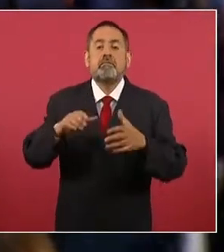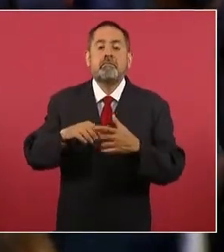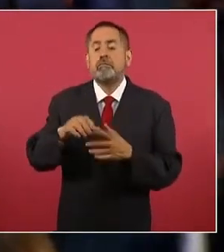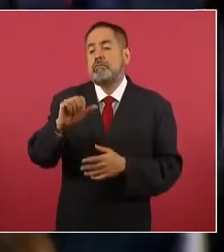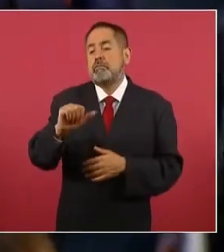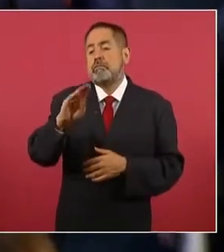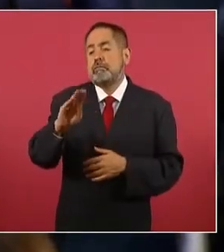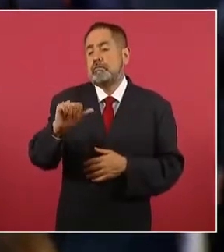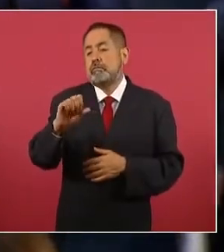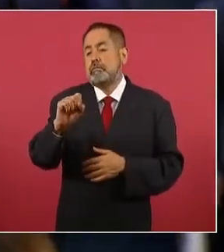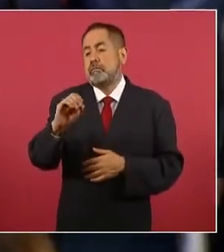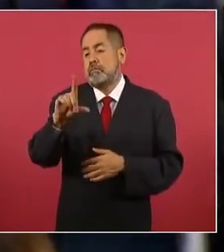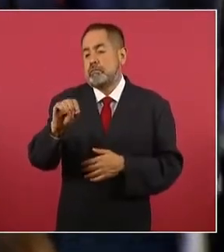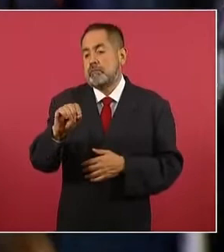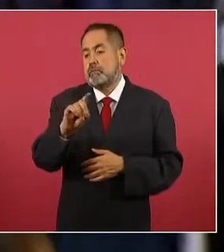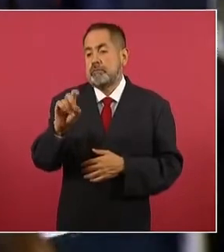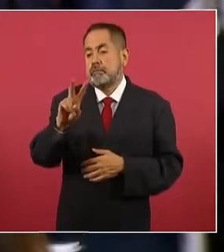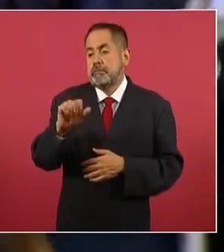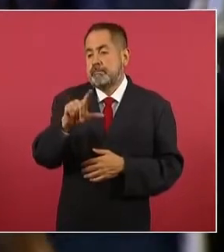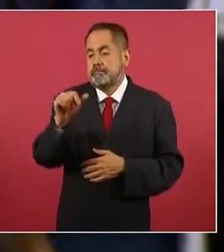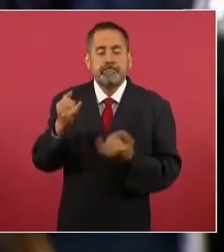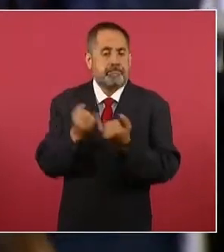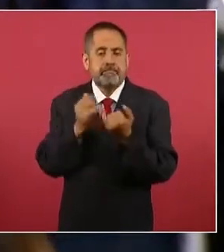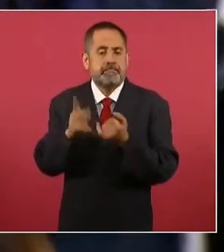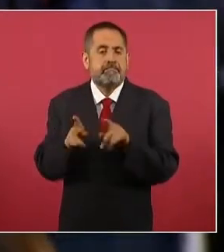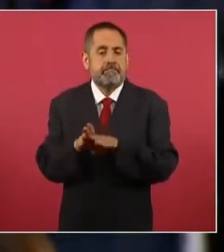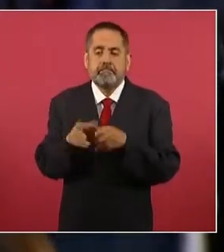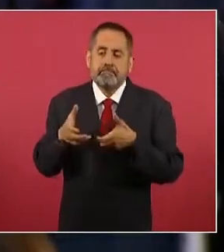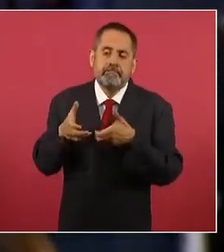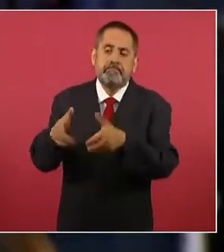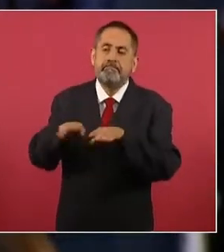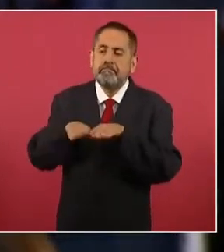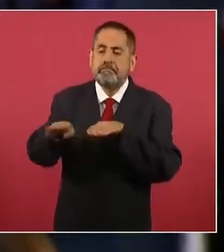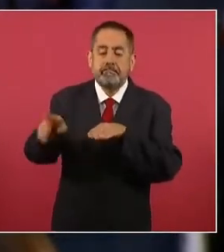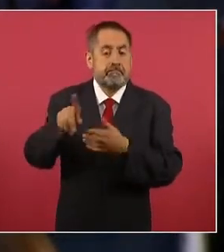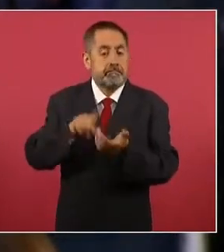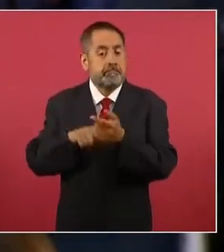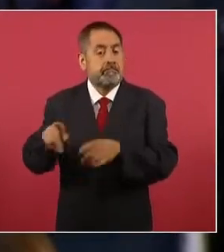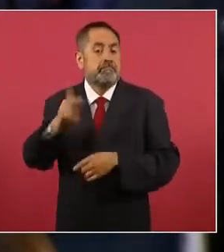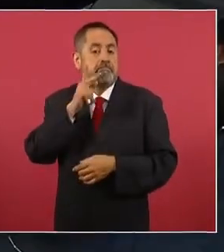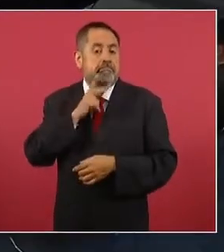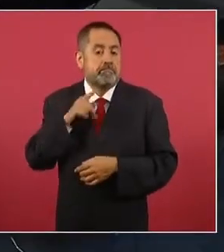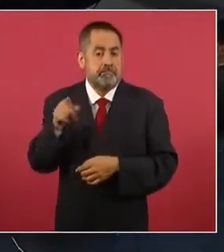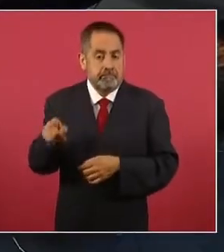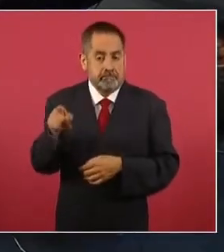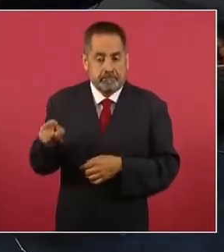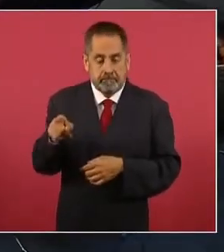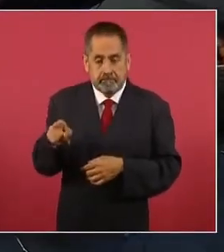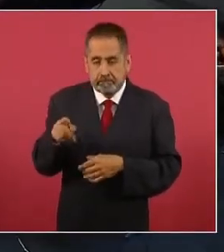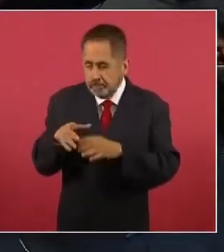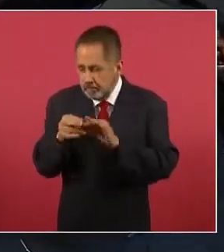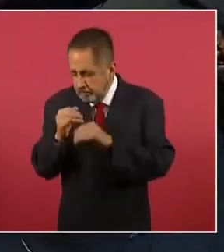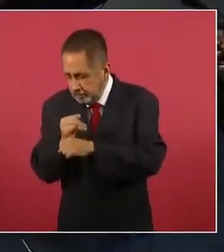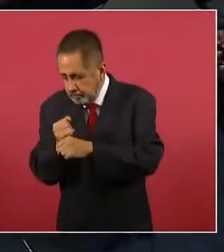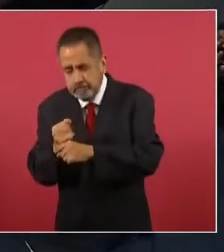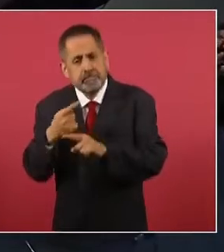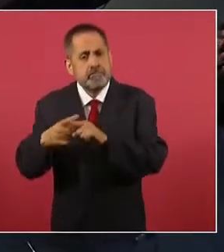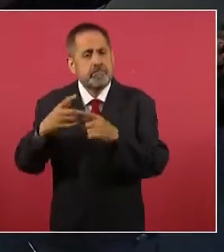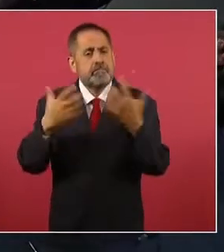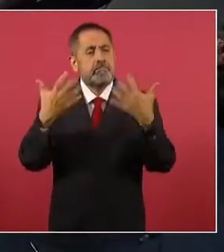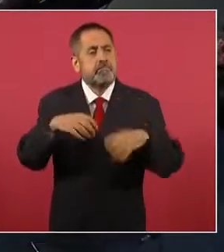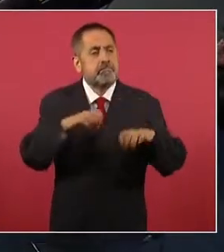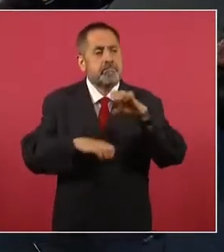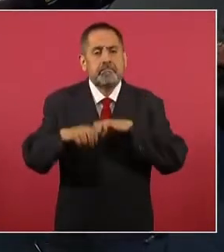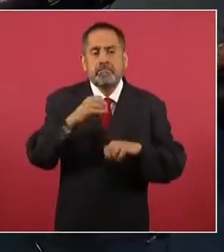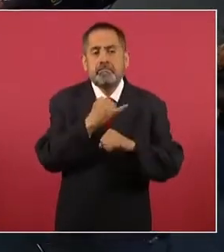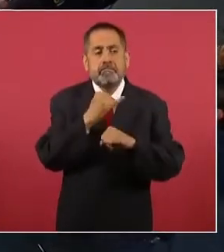también tiene que ver con caminos, con vialidades. Ahí está Pemex en tema de exploración y varias empresas